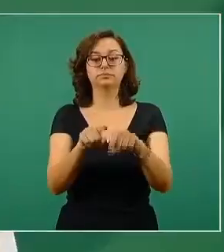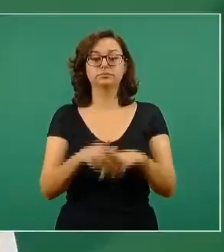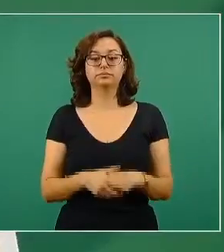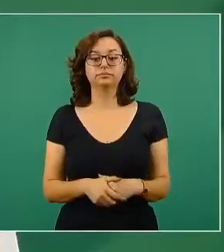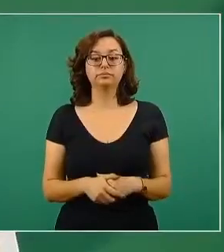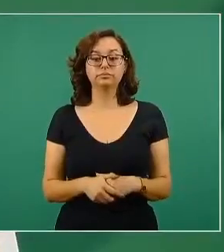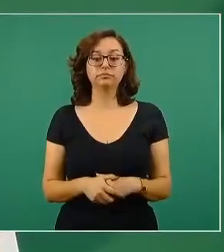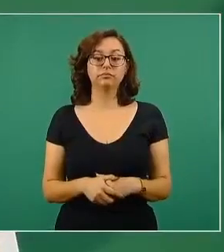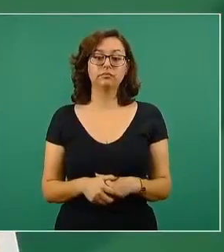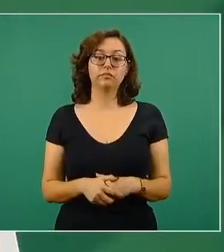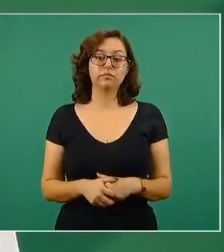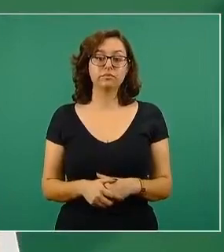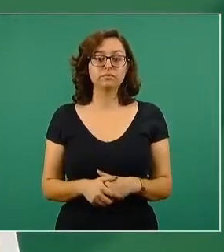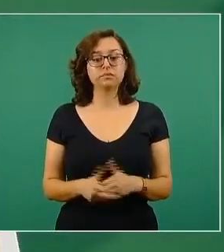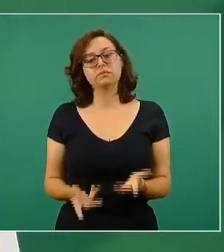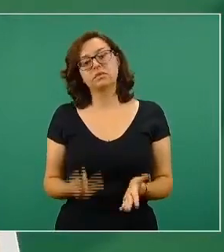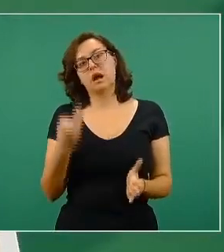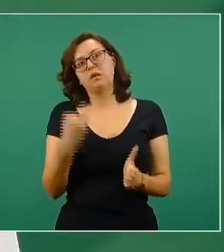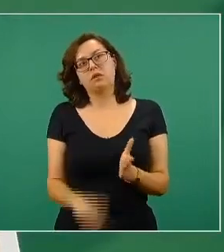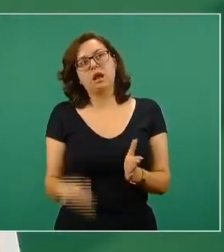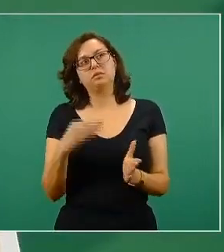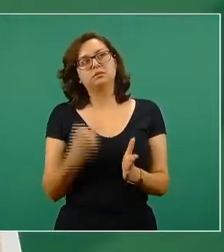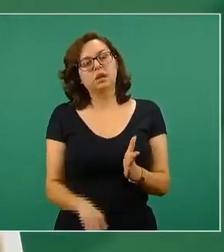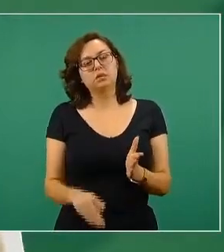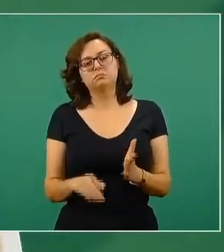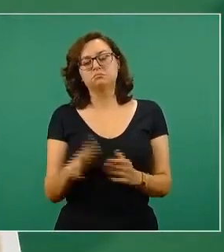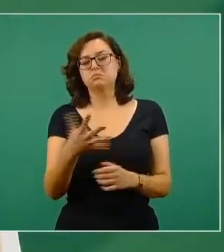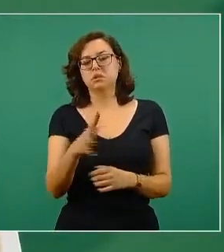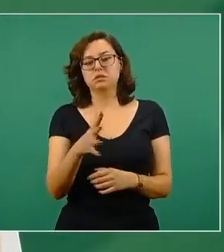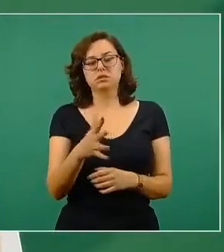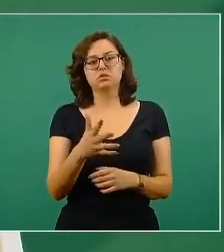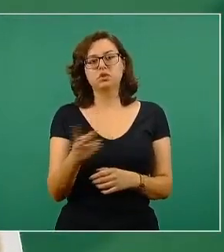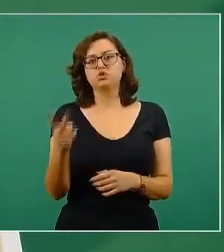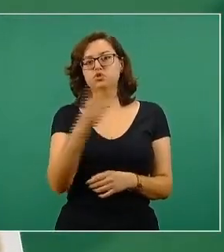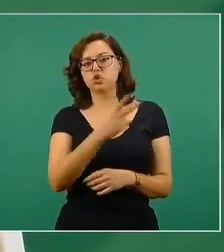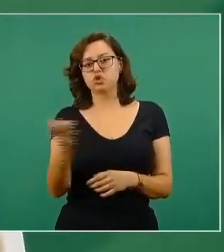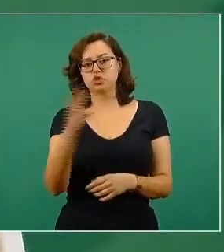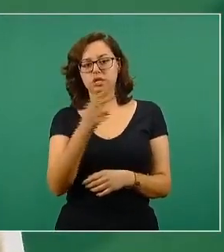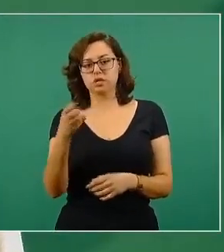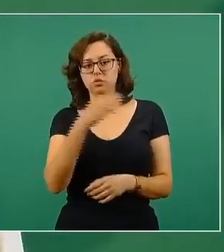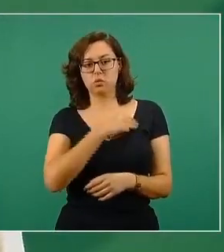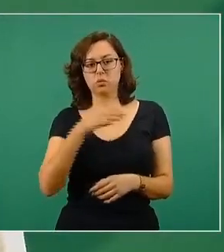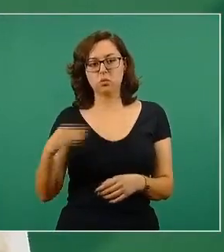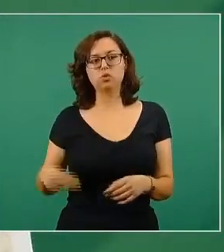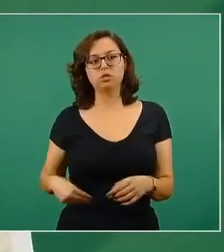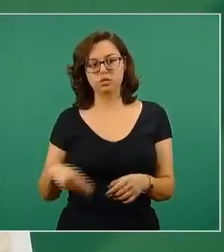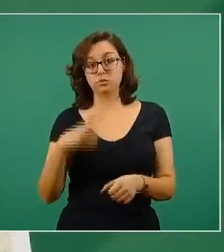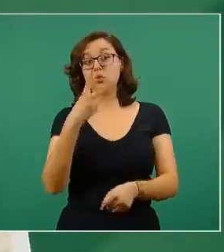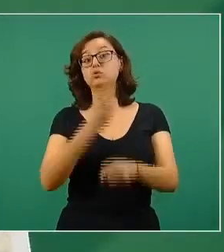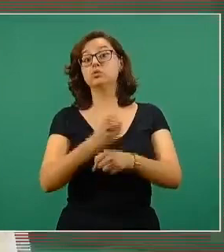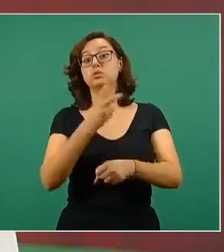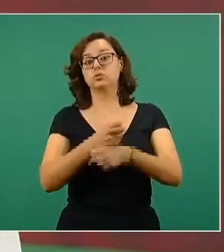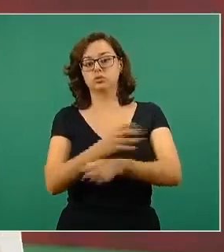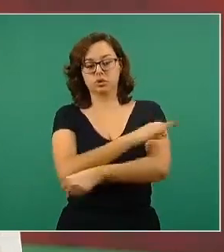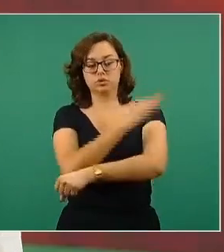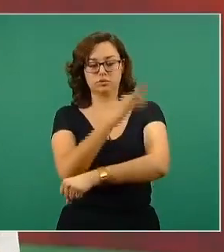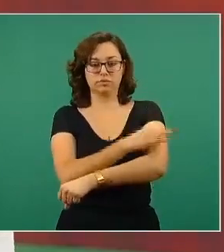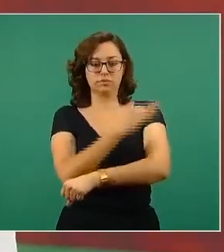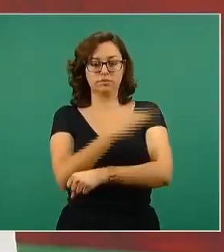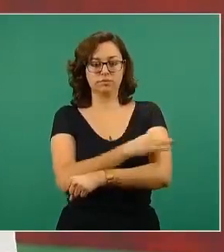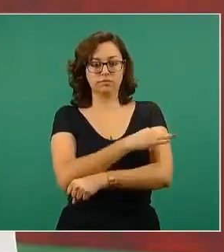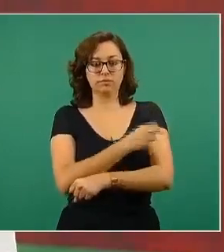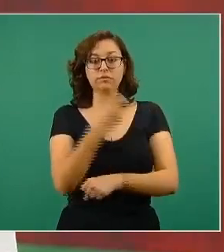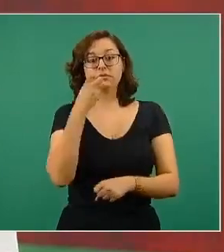restan cerca de 200 municipios por completar la segunda dosis. Esa no se